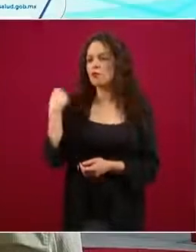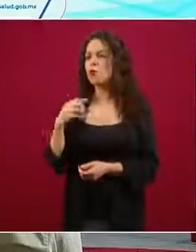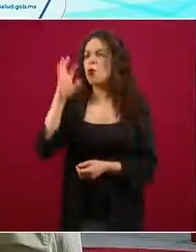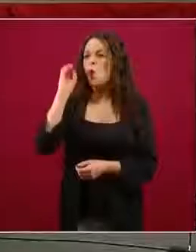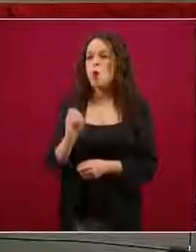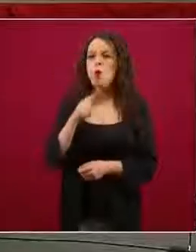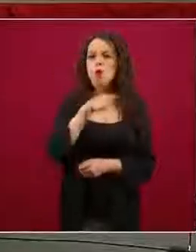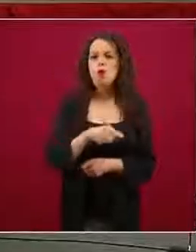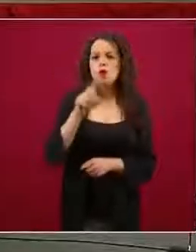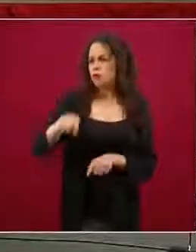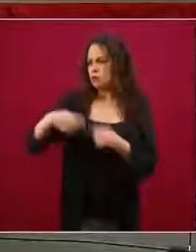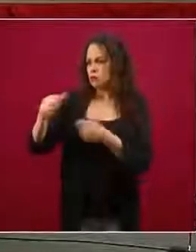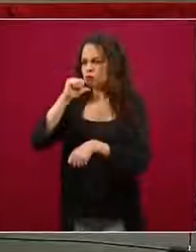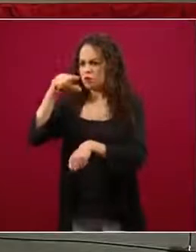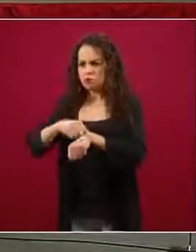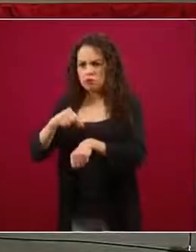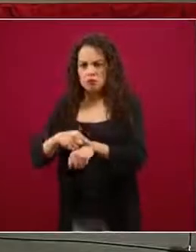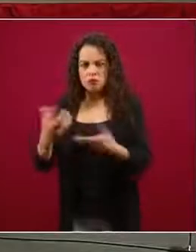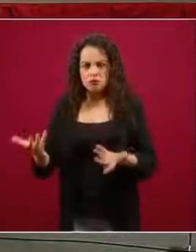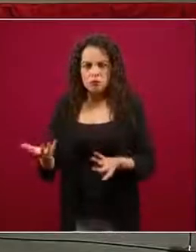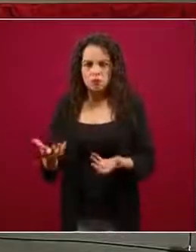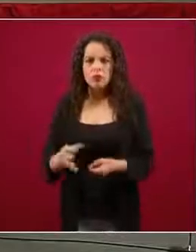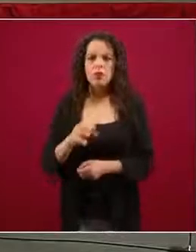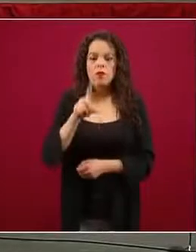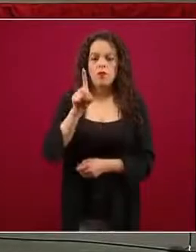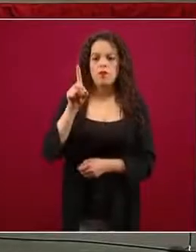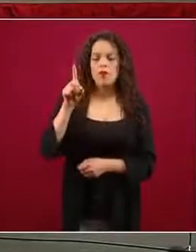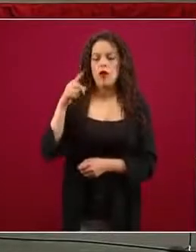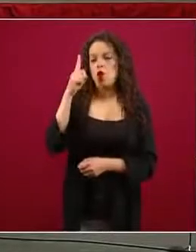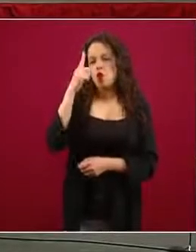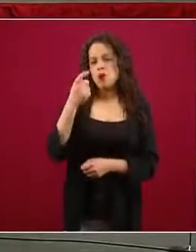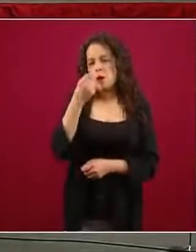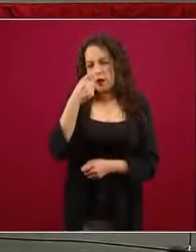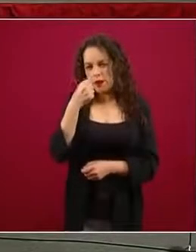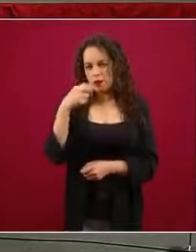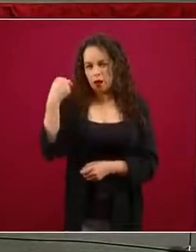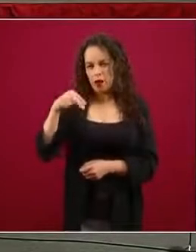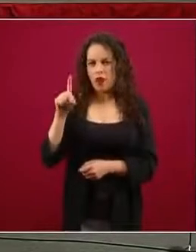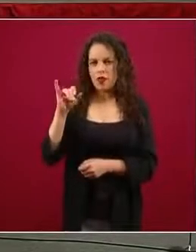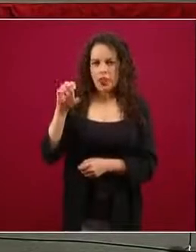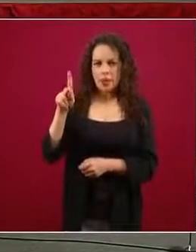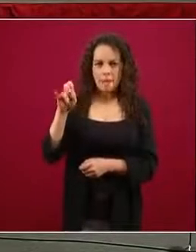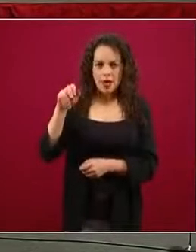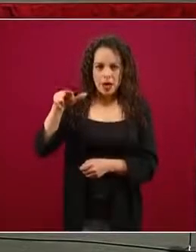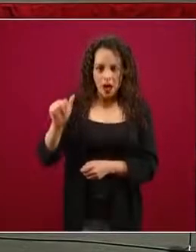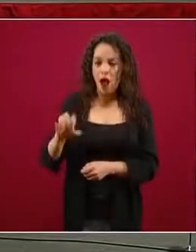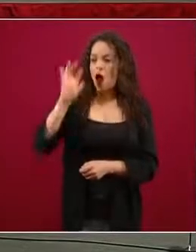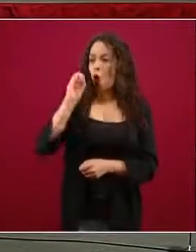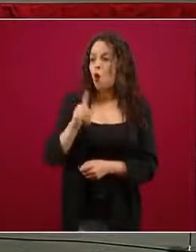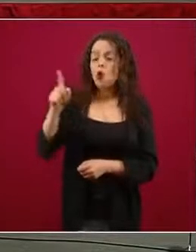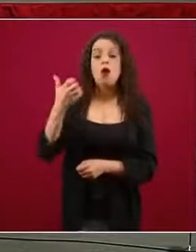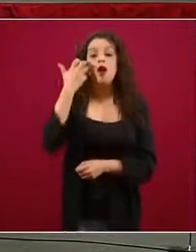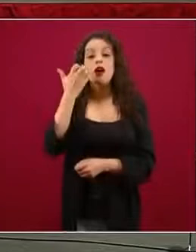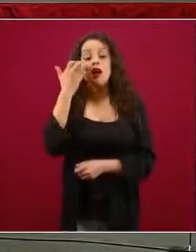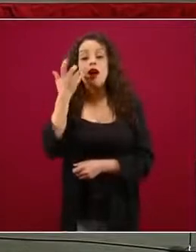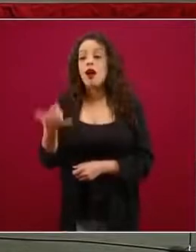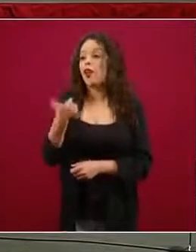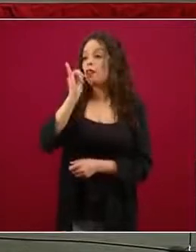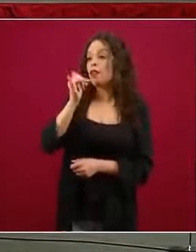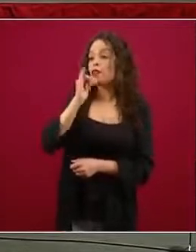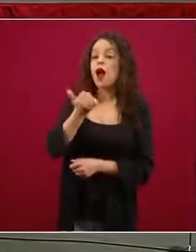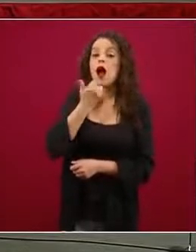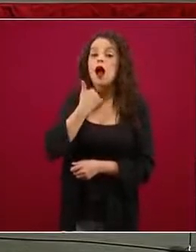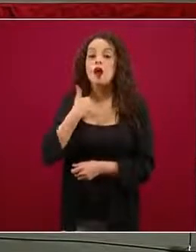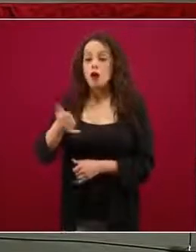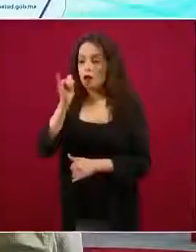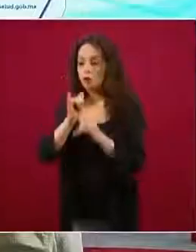benzodiazepinas, como aumento en el consumo de alcohol o de alguna otra sustancia ilícita. Es importante notar